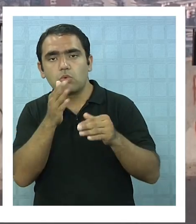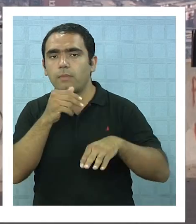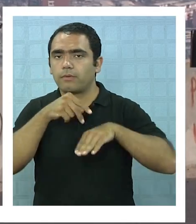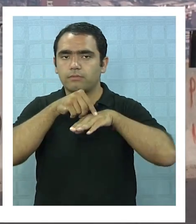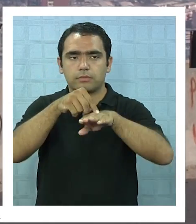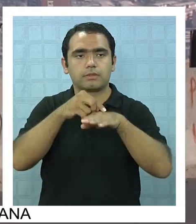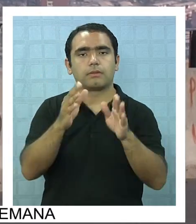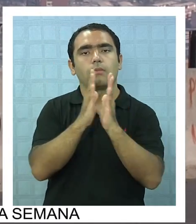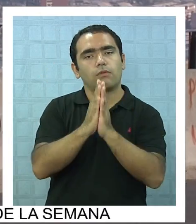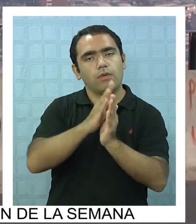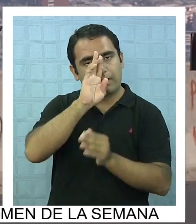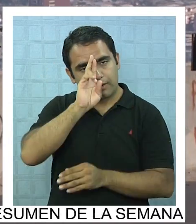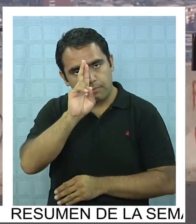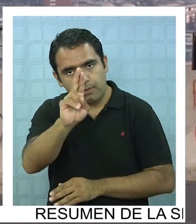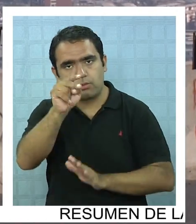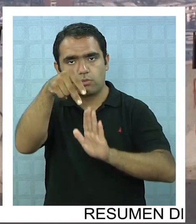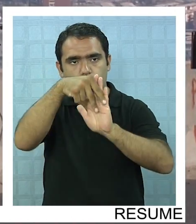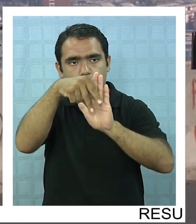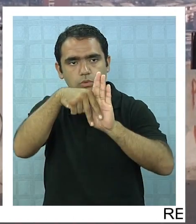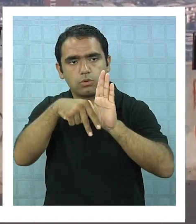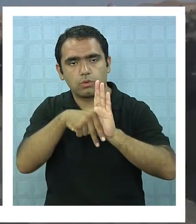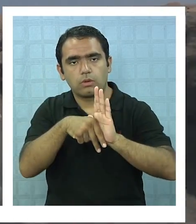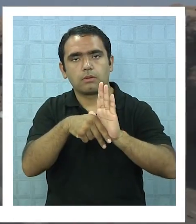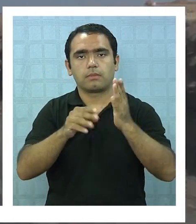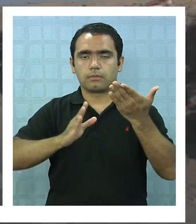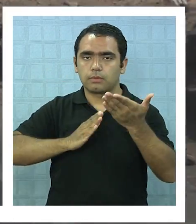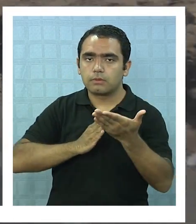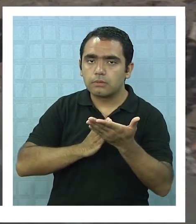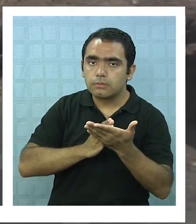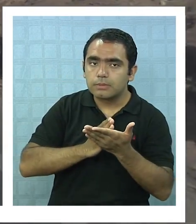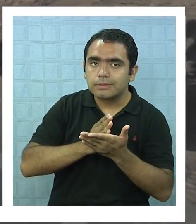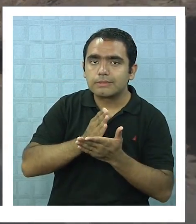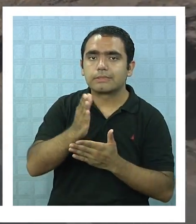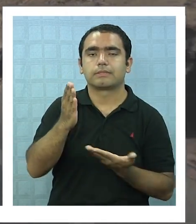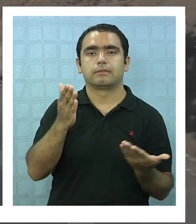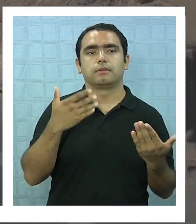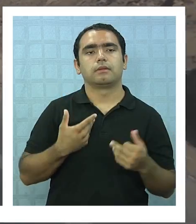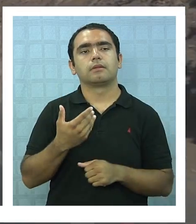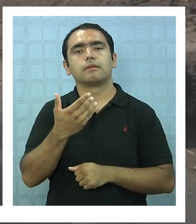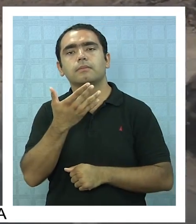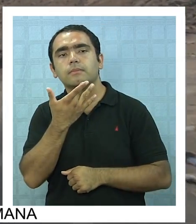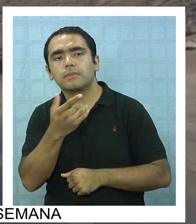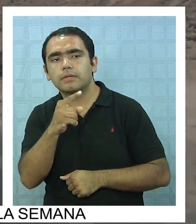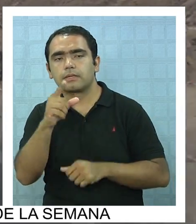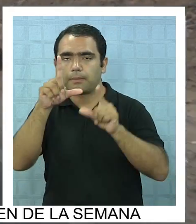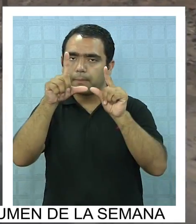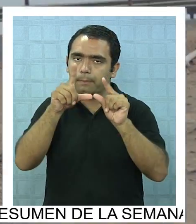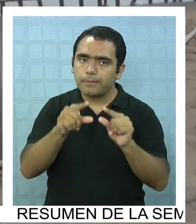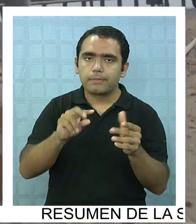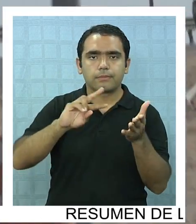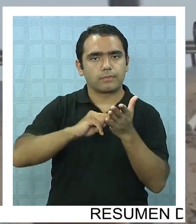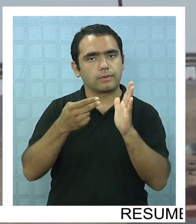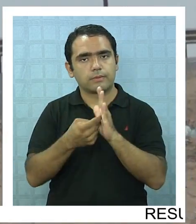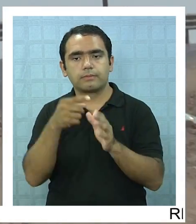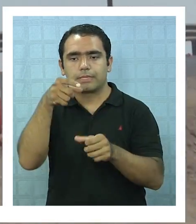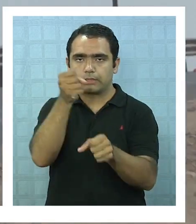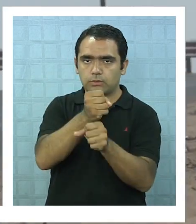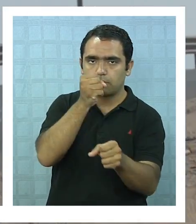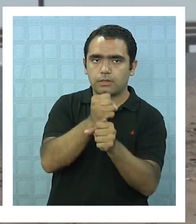paciencia y respeto por las normas que se pondrán en vigencia para disminuir el impacto que tendrán estos